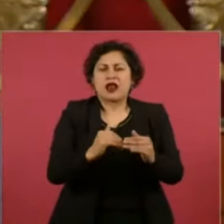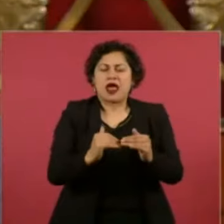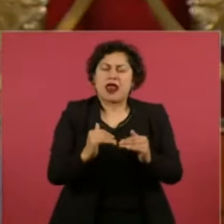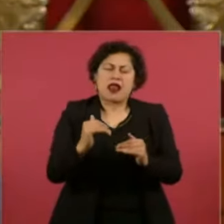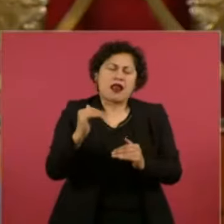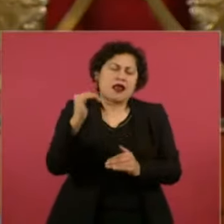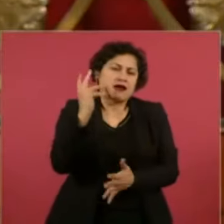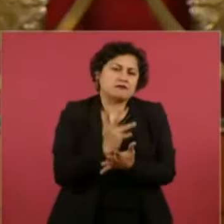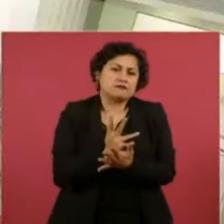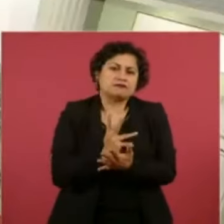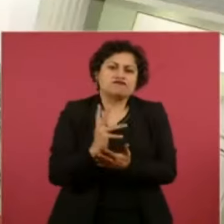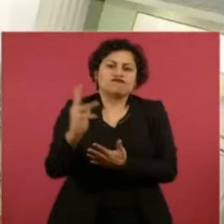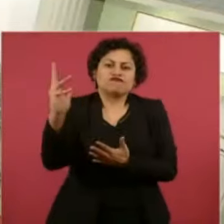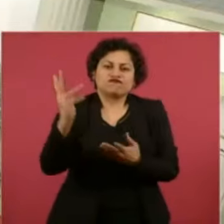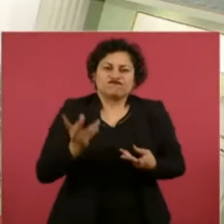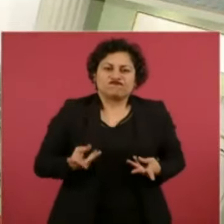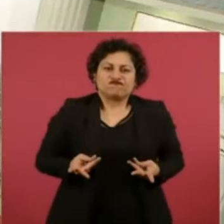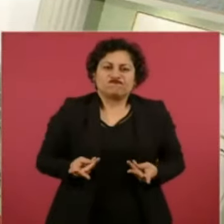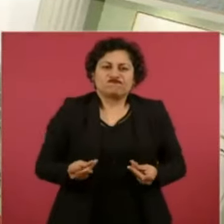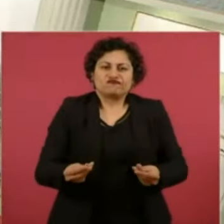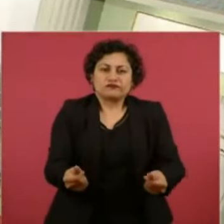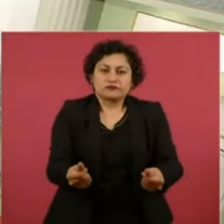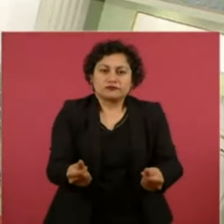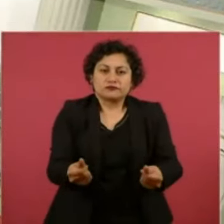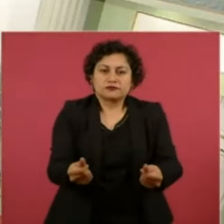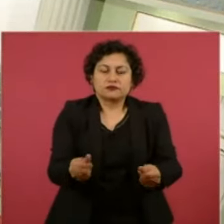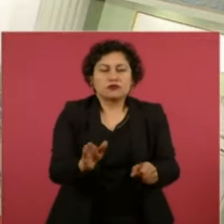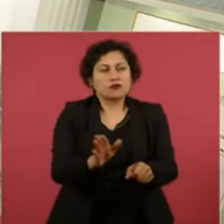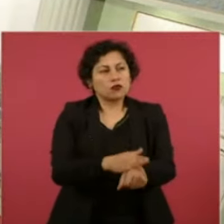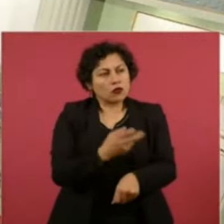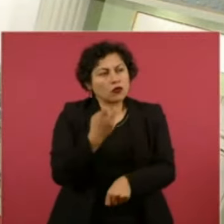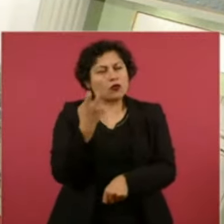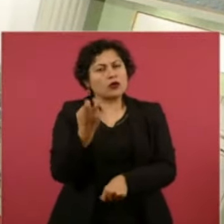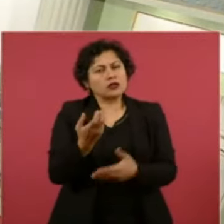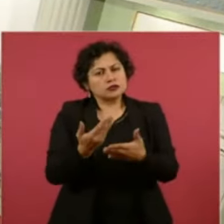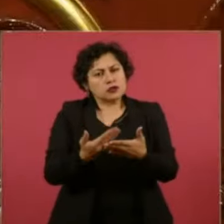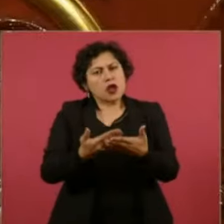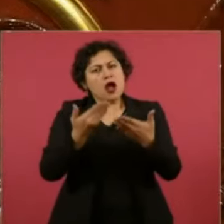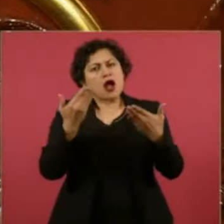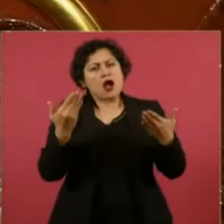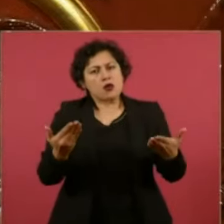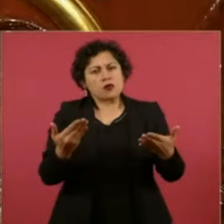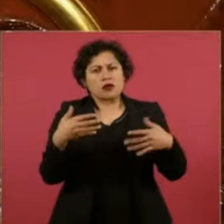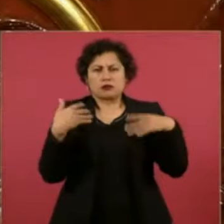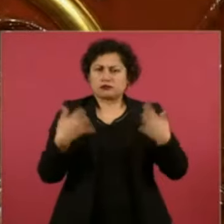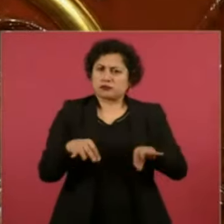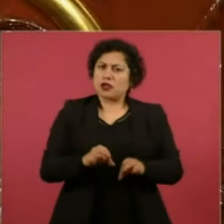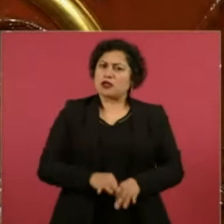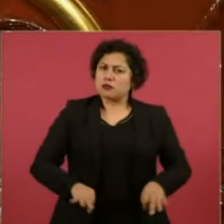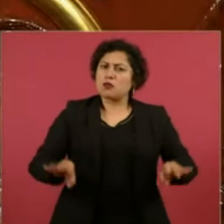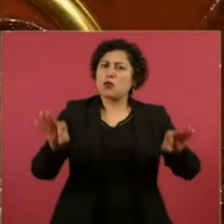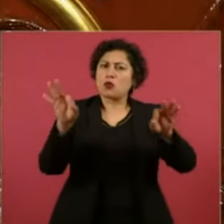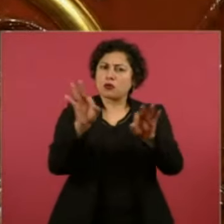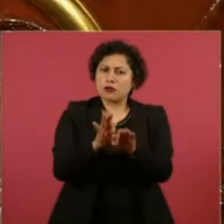luchas con las que él se ha enfrentado al propio